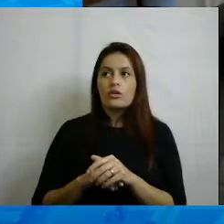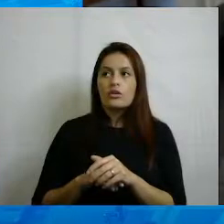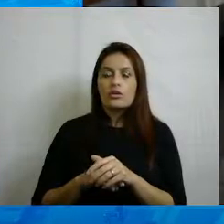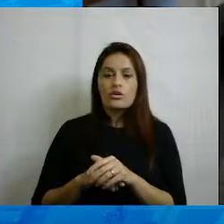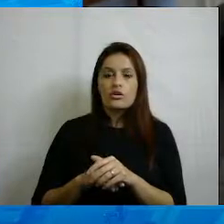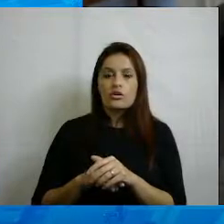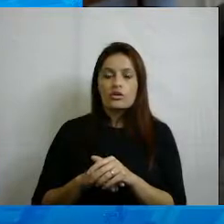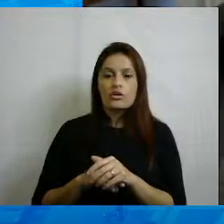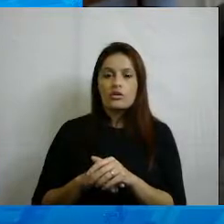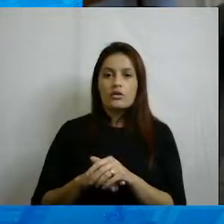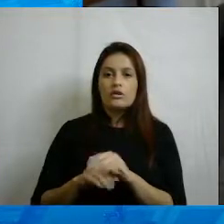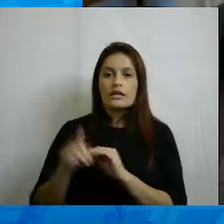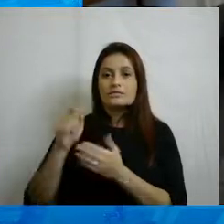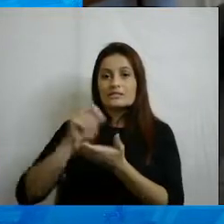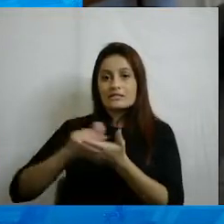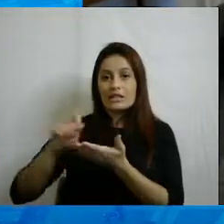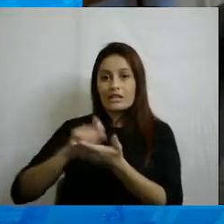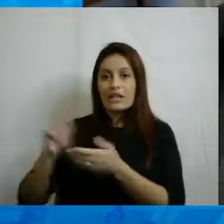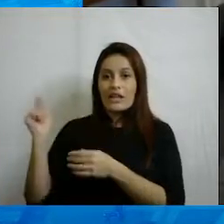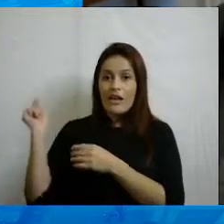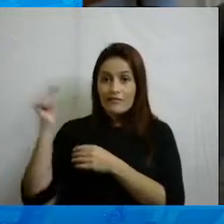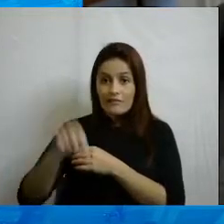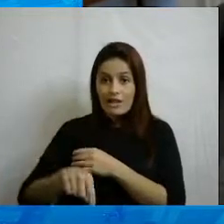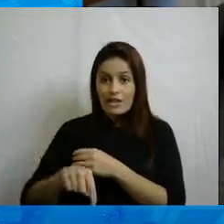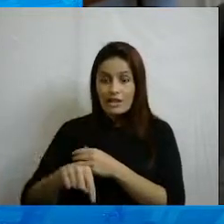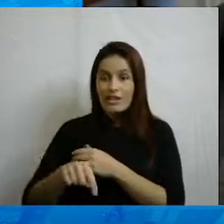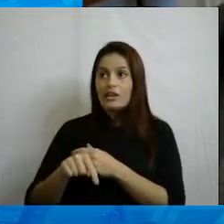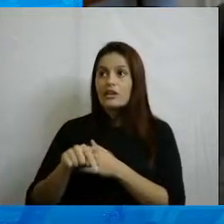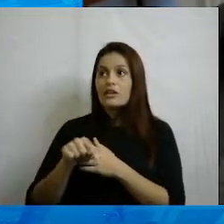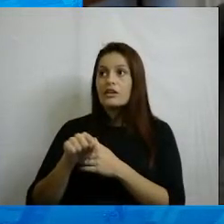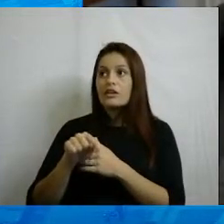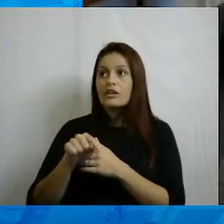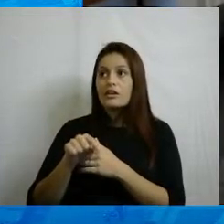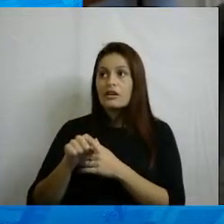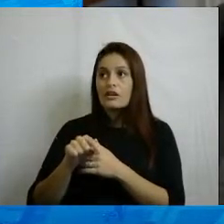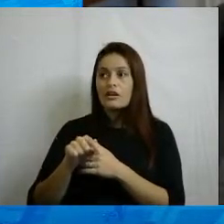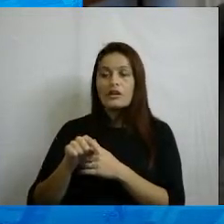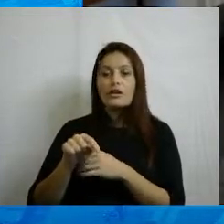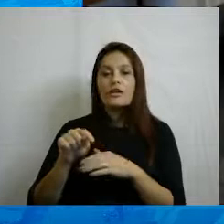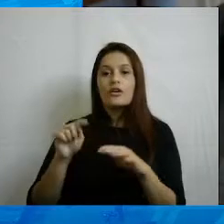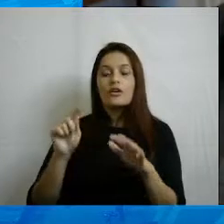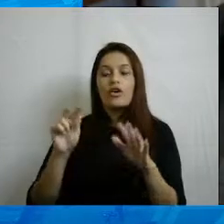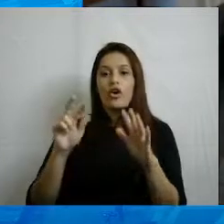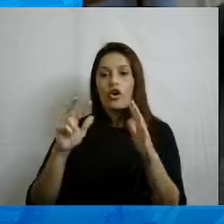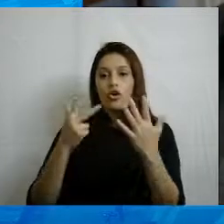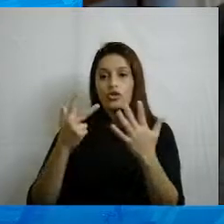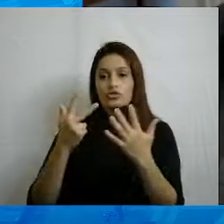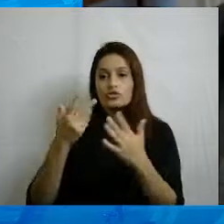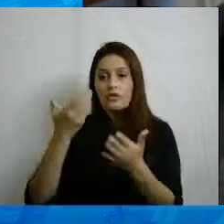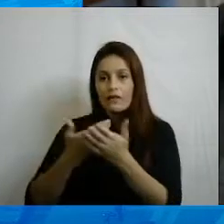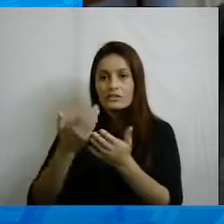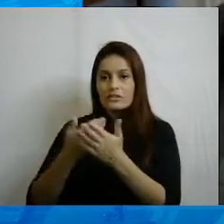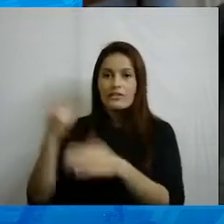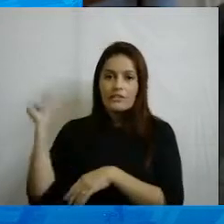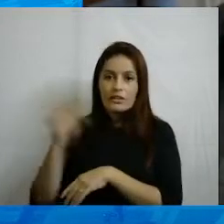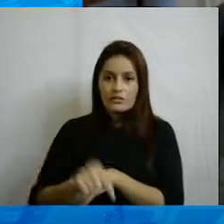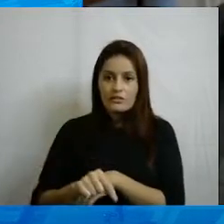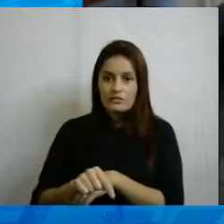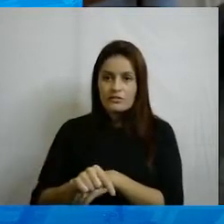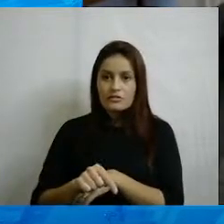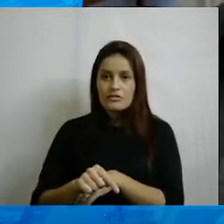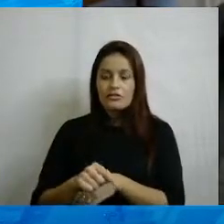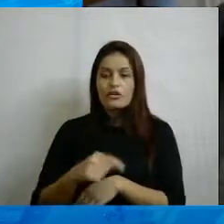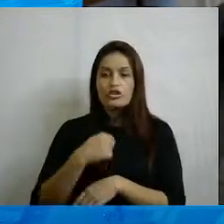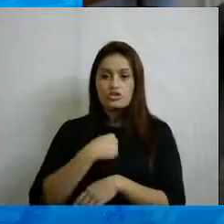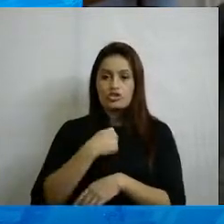yo para poder menearme con las amigas para poder sacar la carta aquí al consejo. ¿Se entiende?